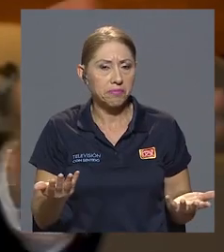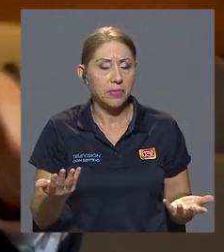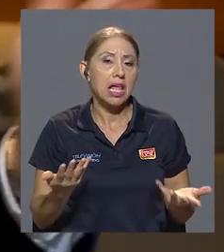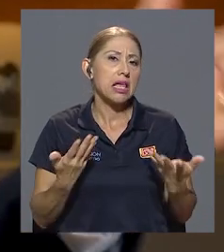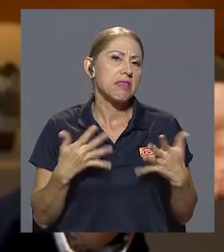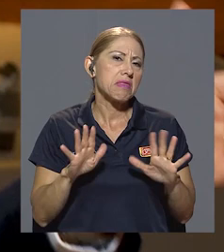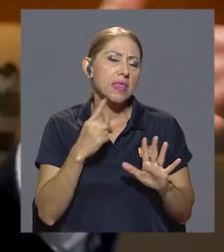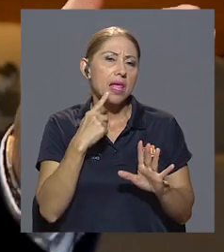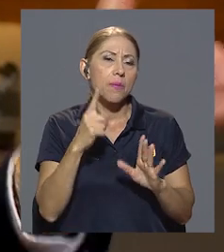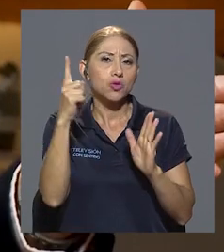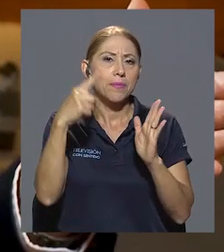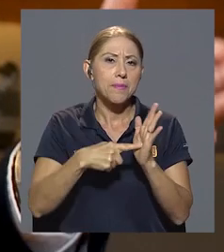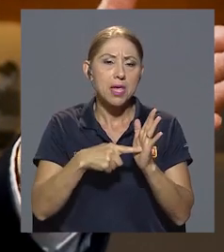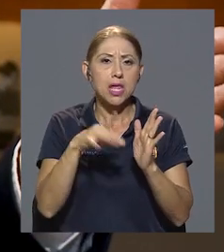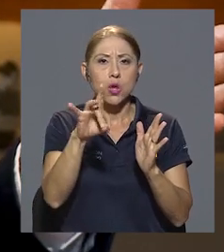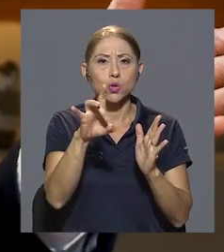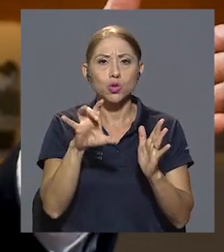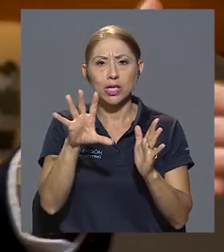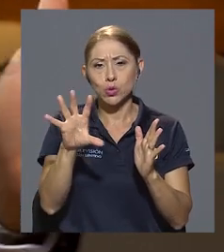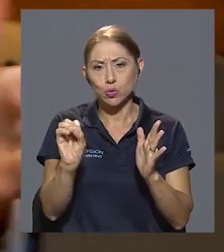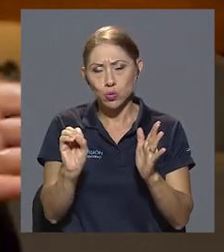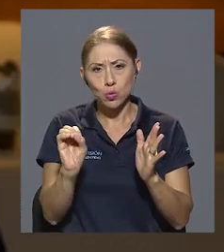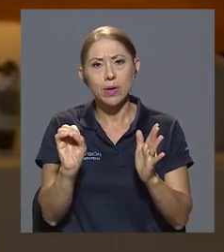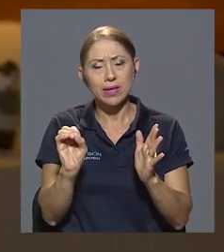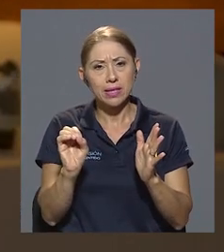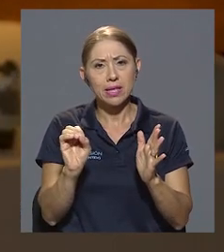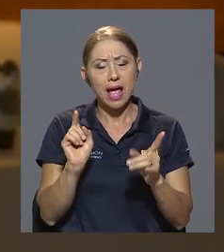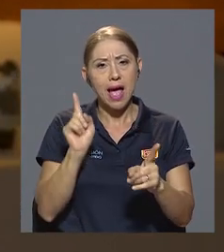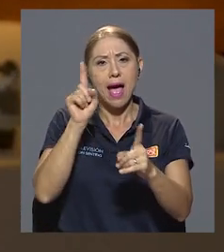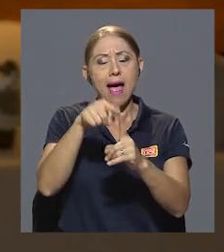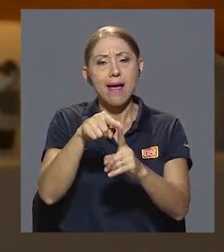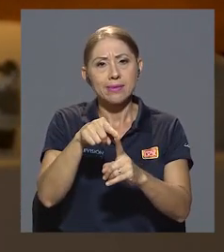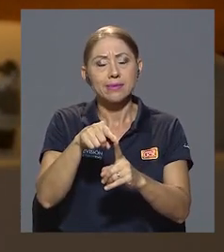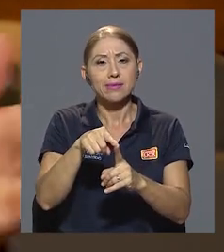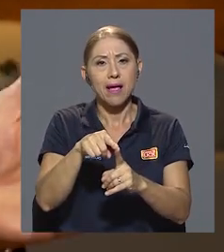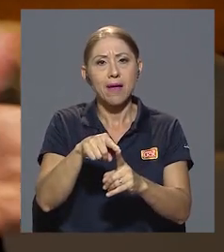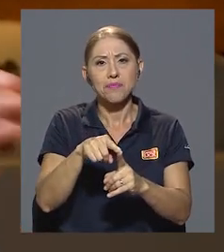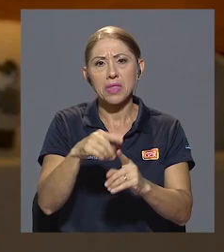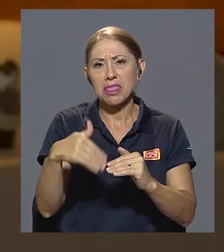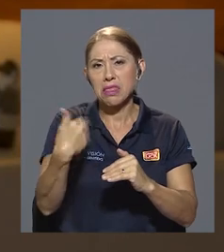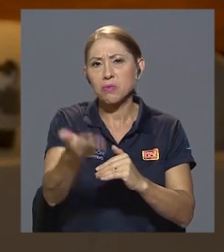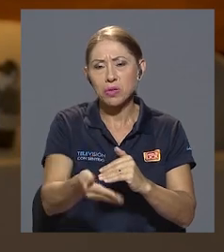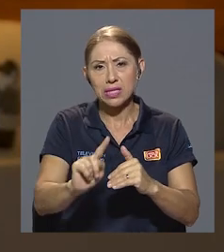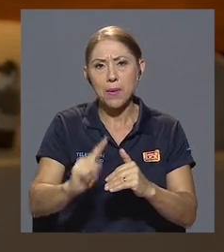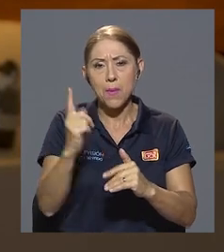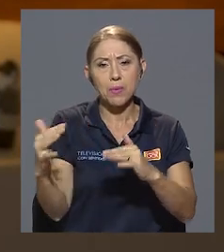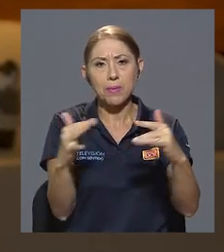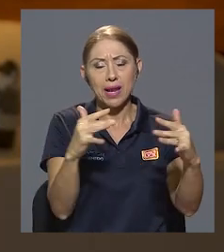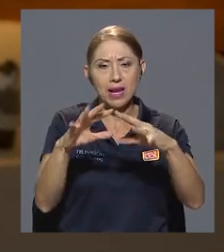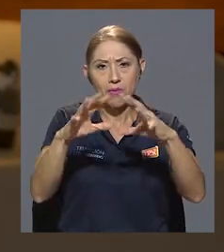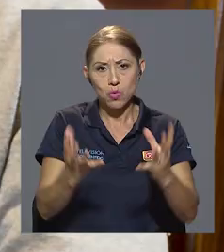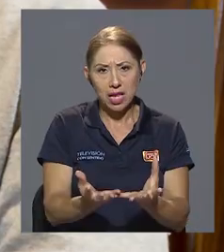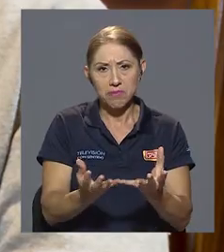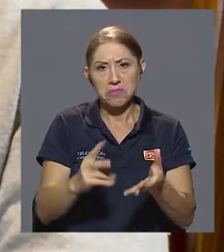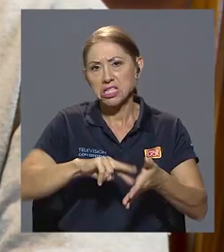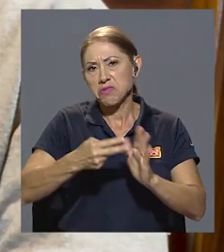digamos que entre 1850 y hasta justamente después de la primera guerra mundial